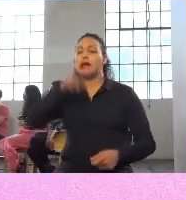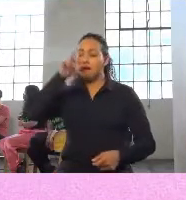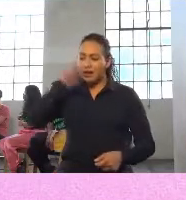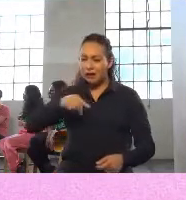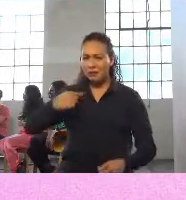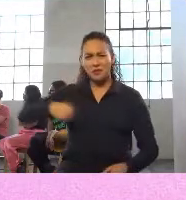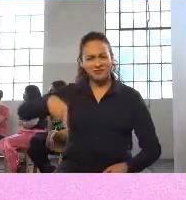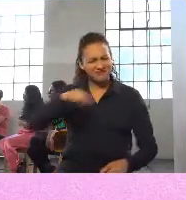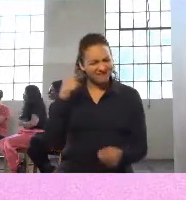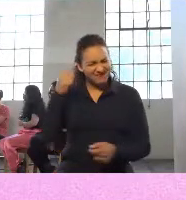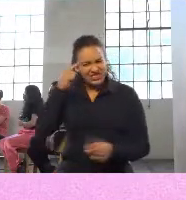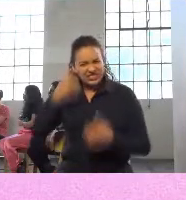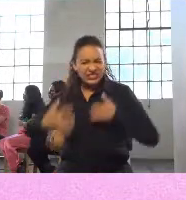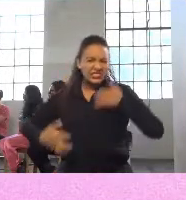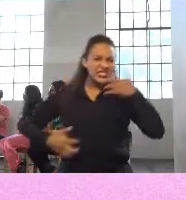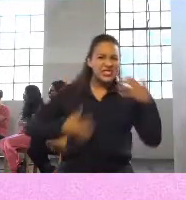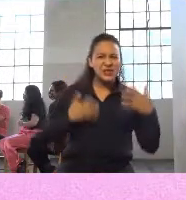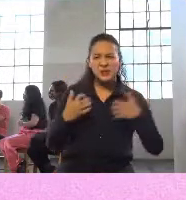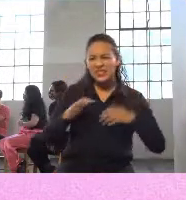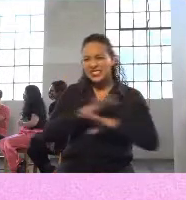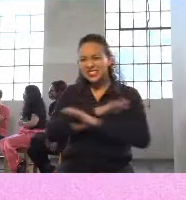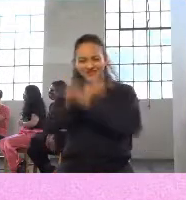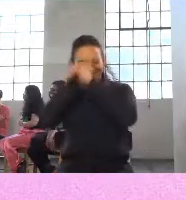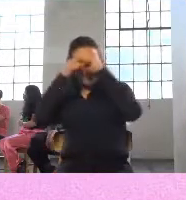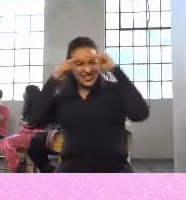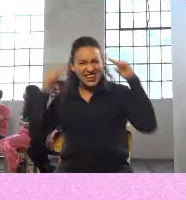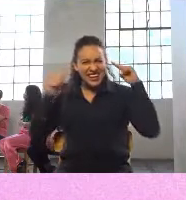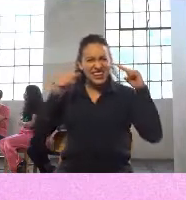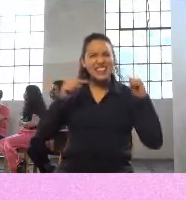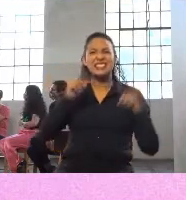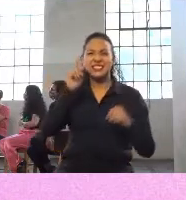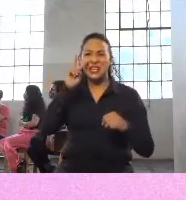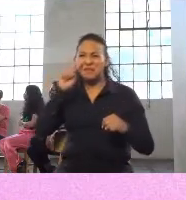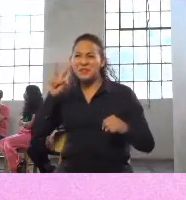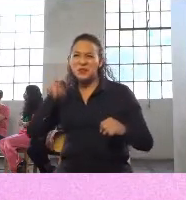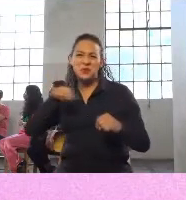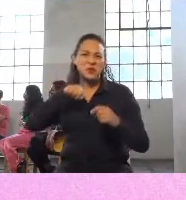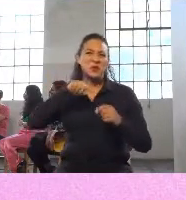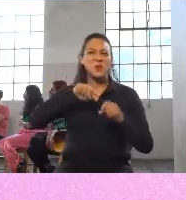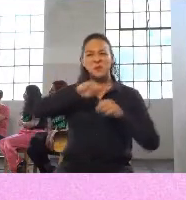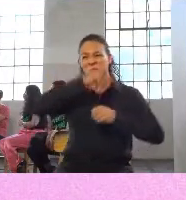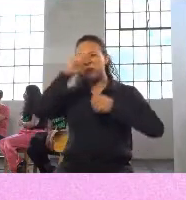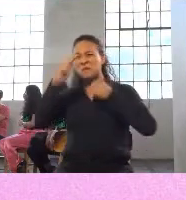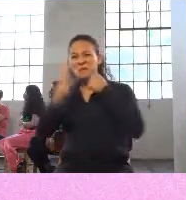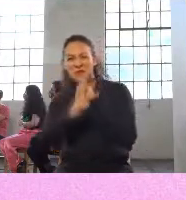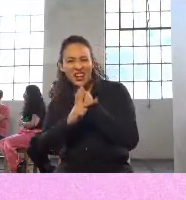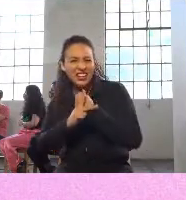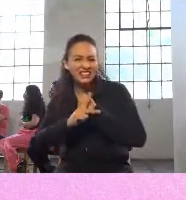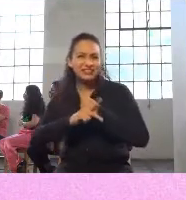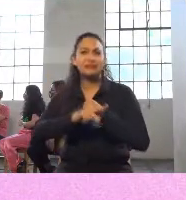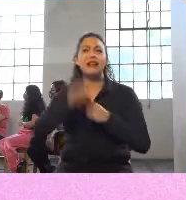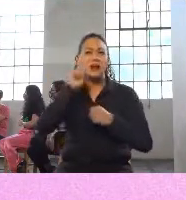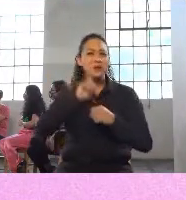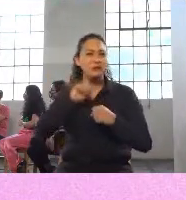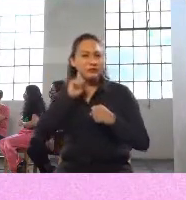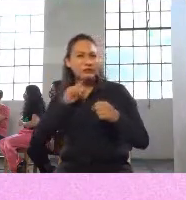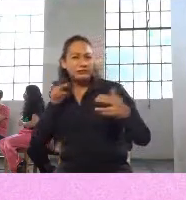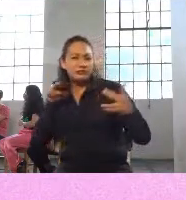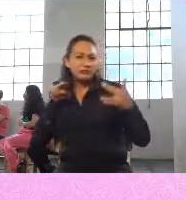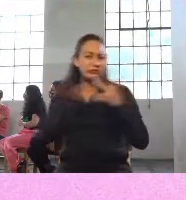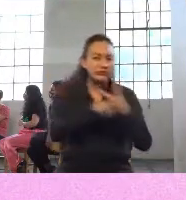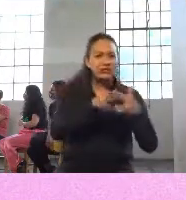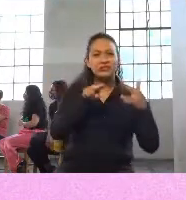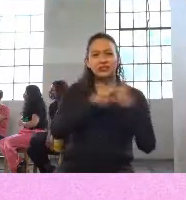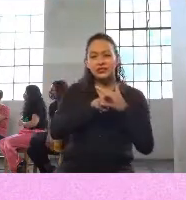sí estamos hasta la madre de lo que está pasando, sí vivimos en un pinche país feminicida, pero también dentro de esta